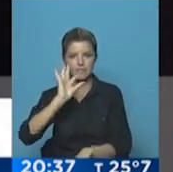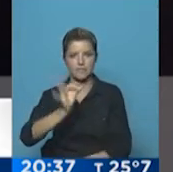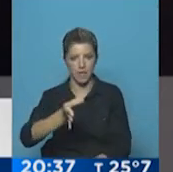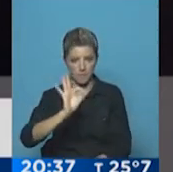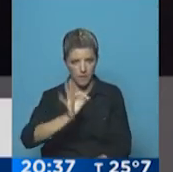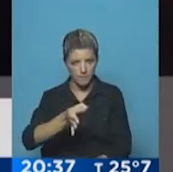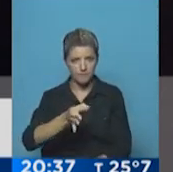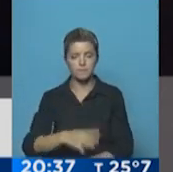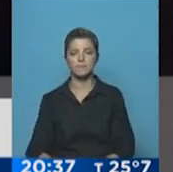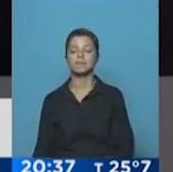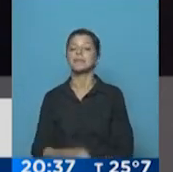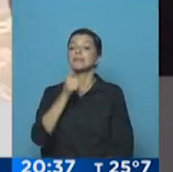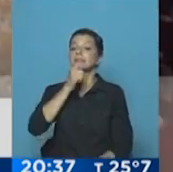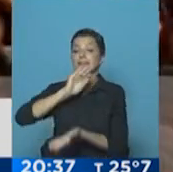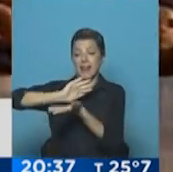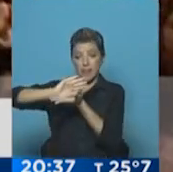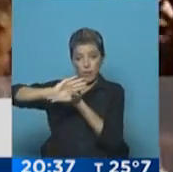de que el desendeudamiento